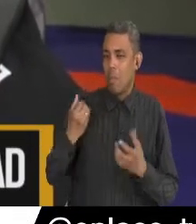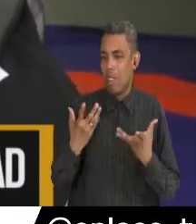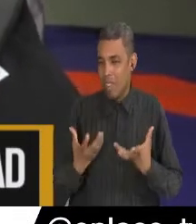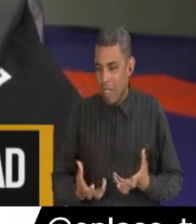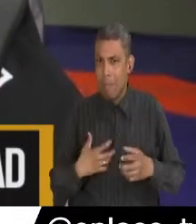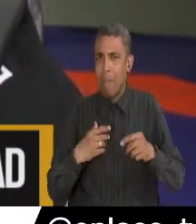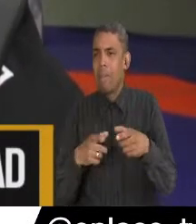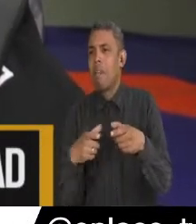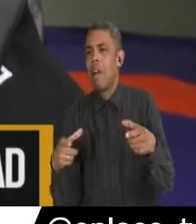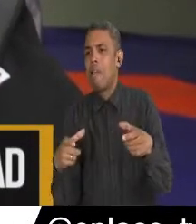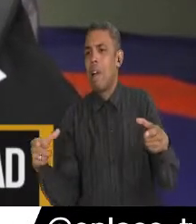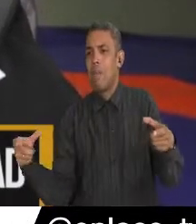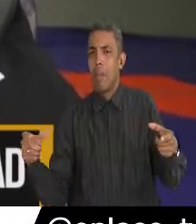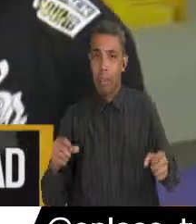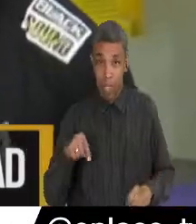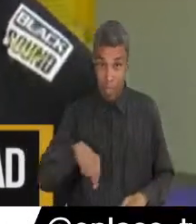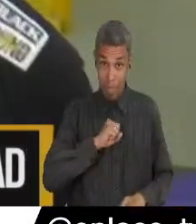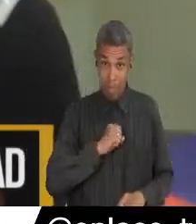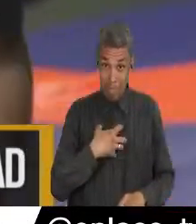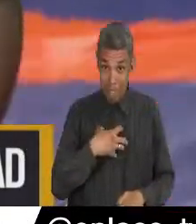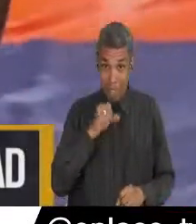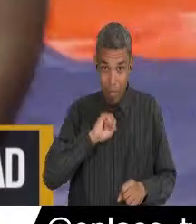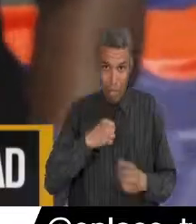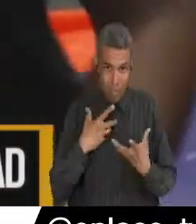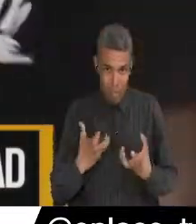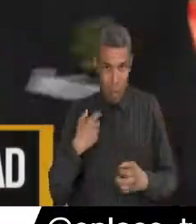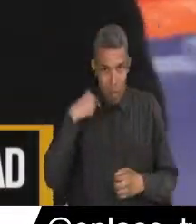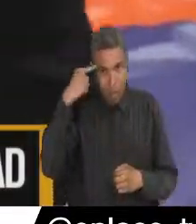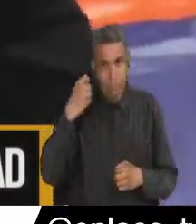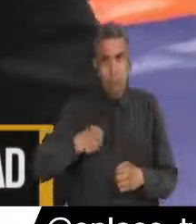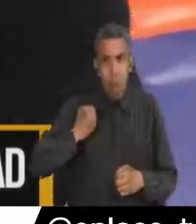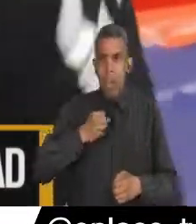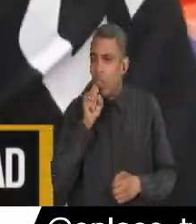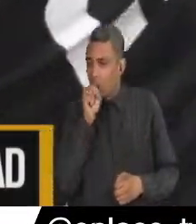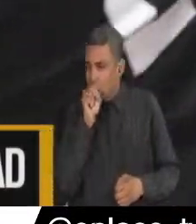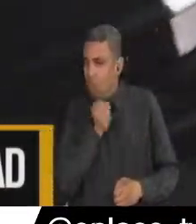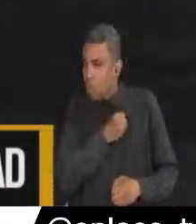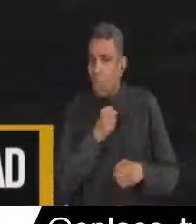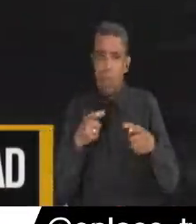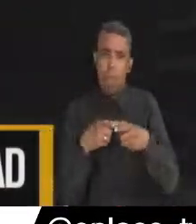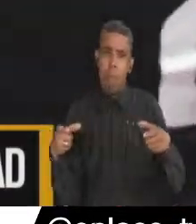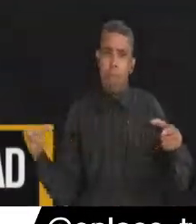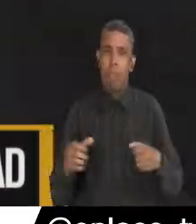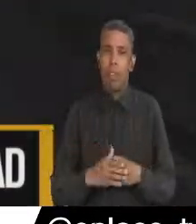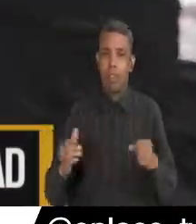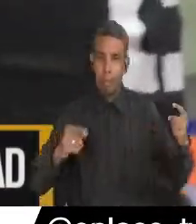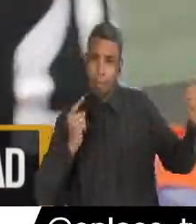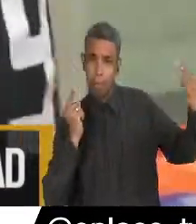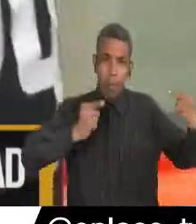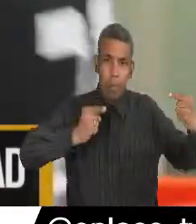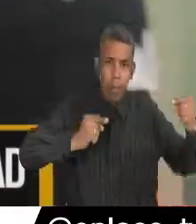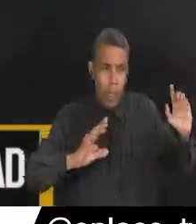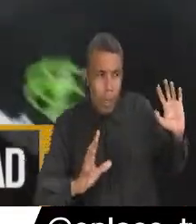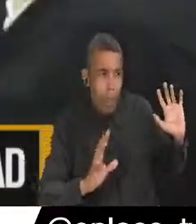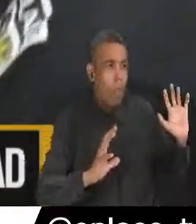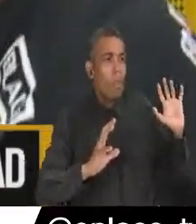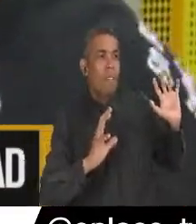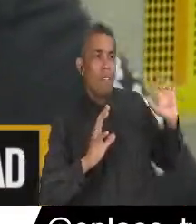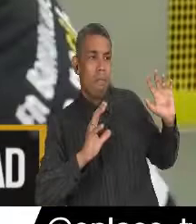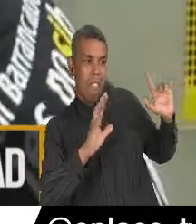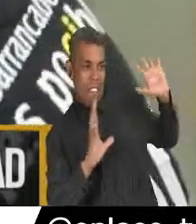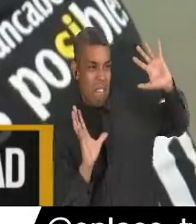de deporte de lucha olímpica en Barranca Bermeja. El objetivo de esta práctica deportiva consiste en ganar el combate haciendo caer al adversario al suelo y